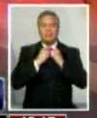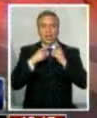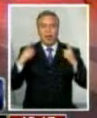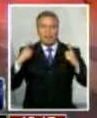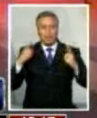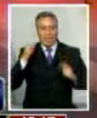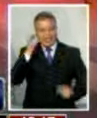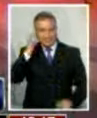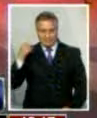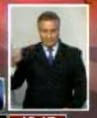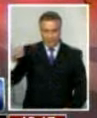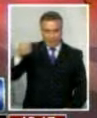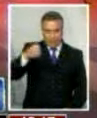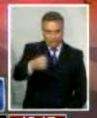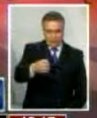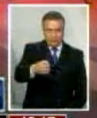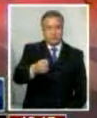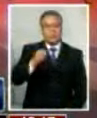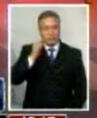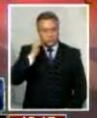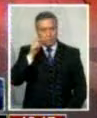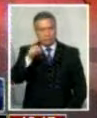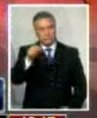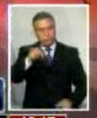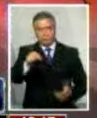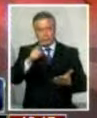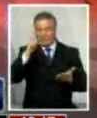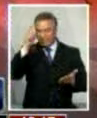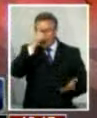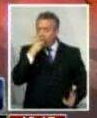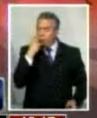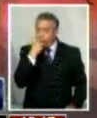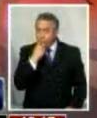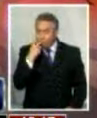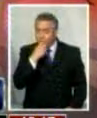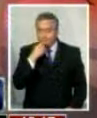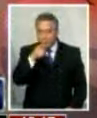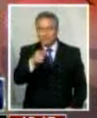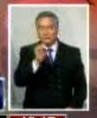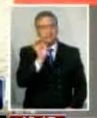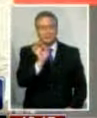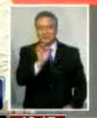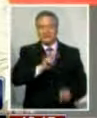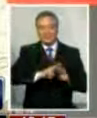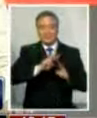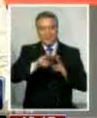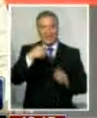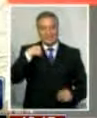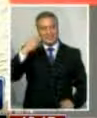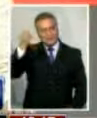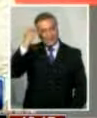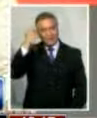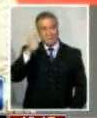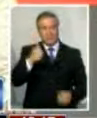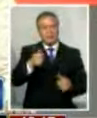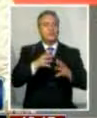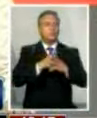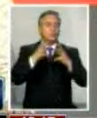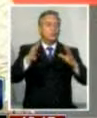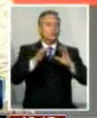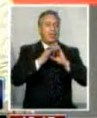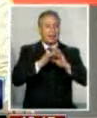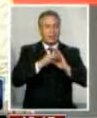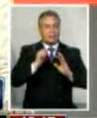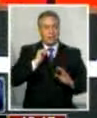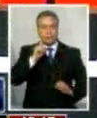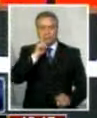Judith Schoenstein. Difícil de pronunciar el apellido. Lo hiciste muy bien. Aprendí bastante bien. Muchísimas gracias por estar aquí